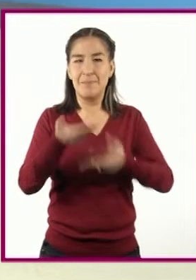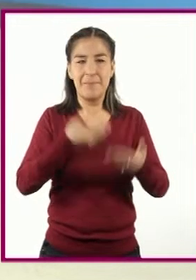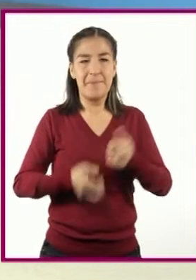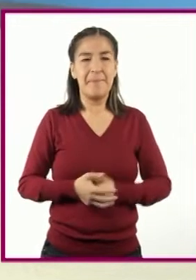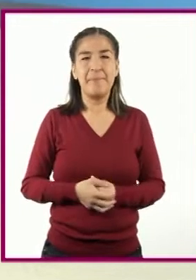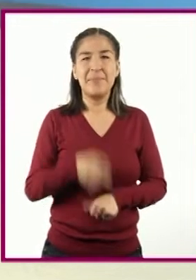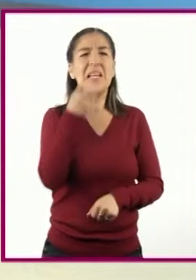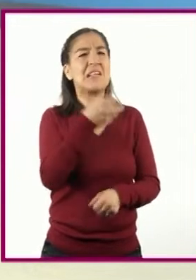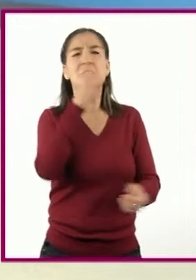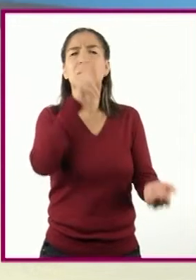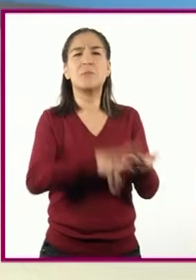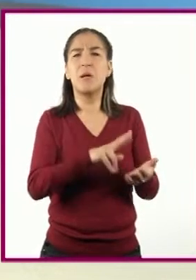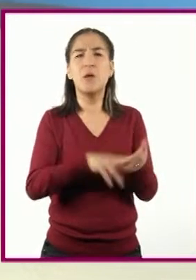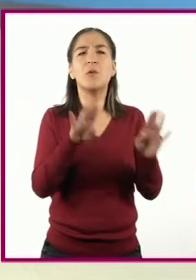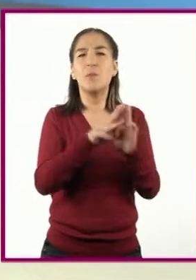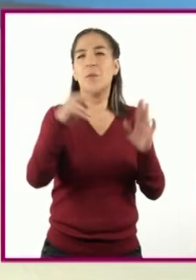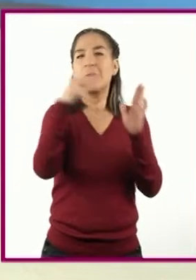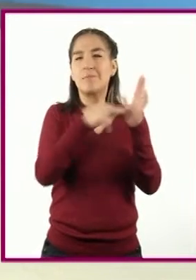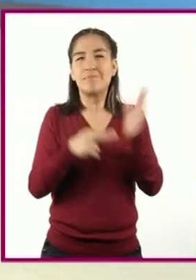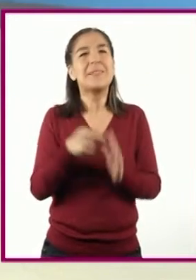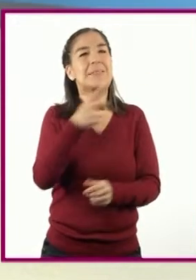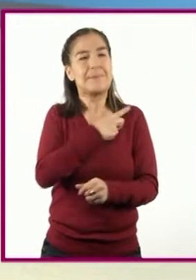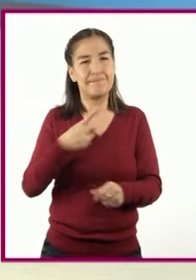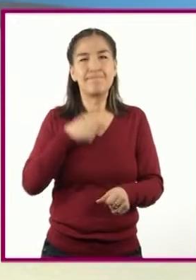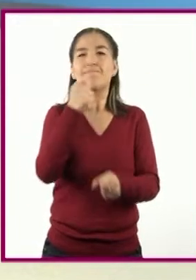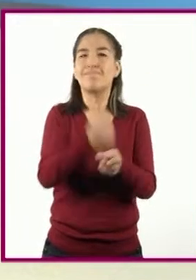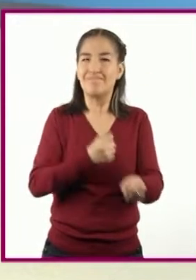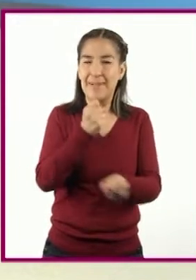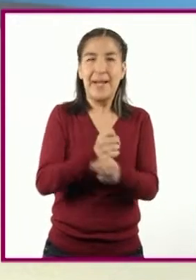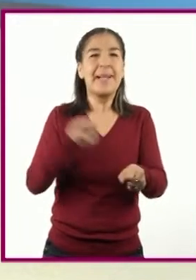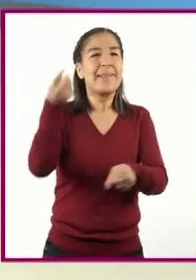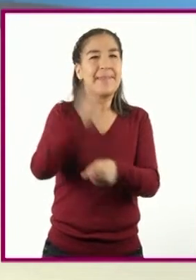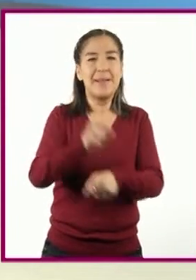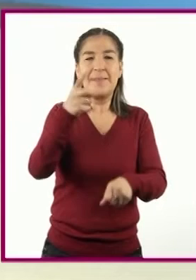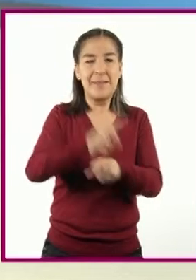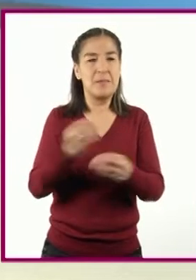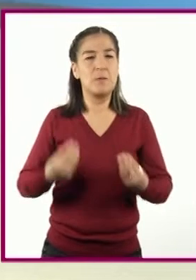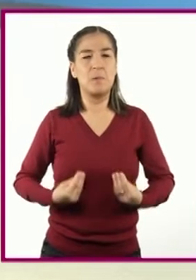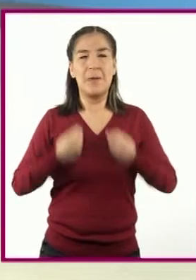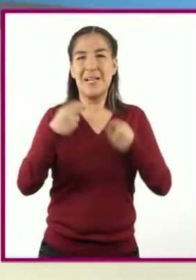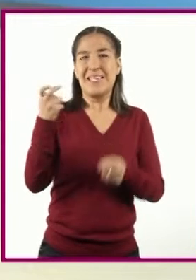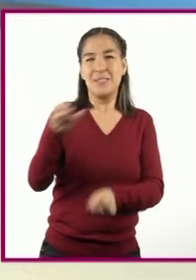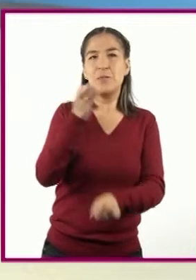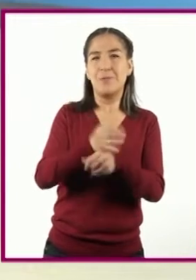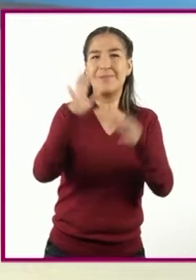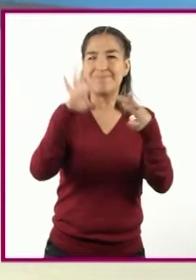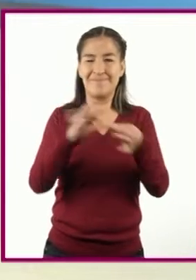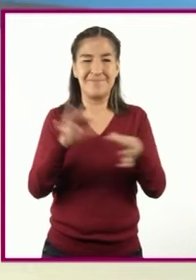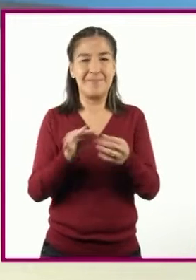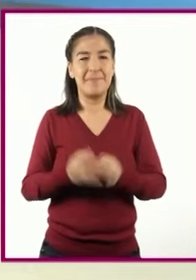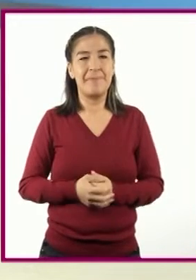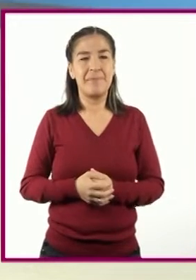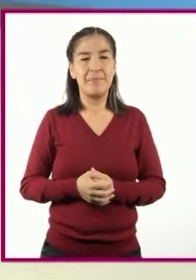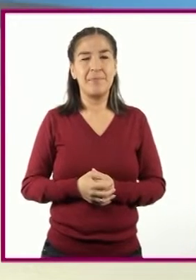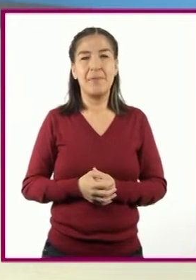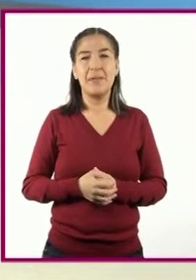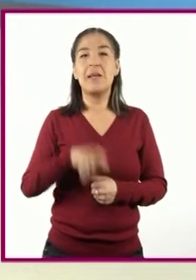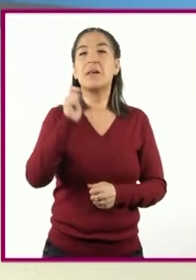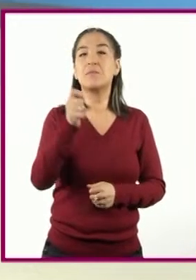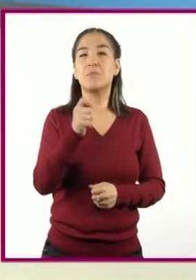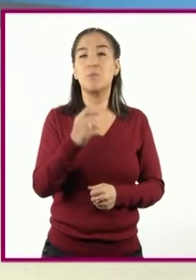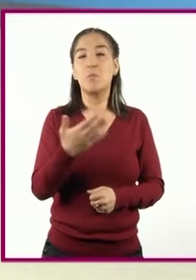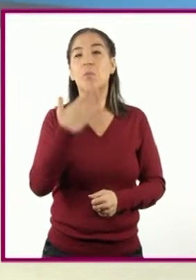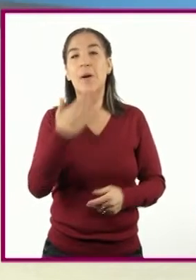Estos valores y normas debemos practicarlos en nuestra vida cotidiana, pues como dice el refrán, el buen